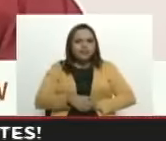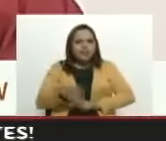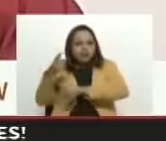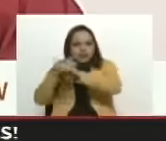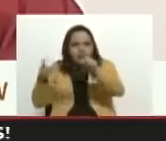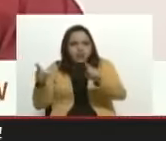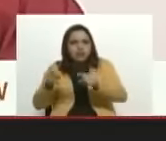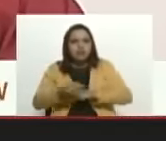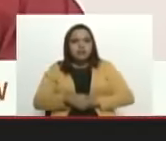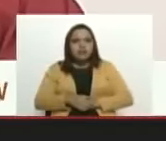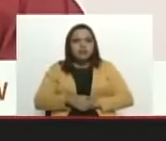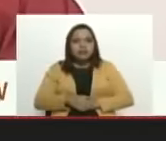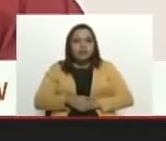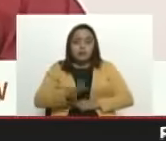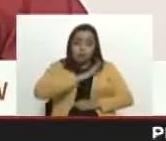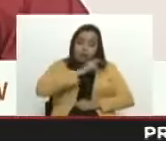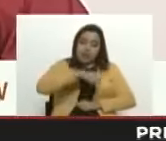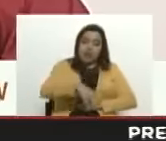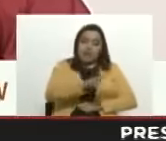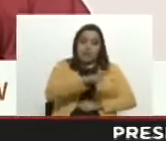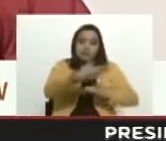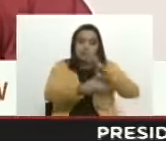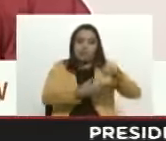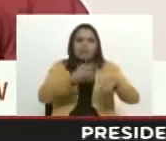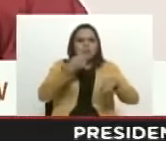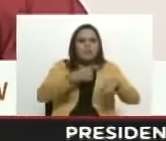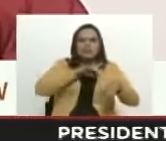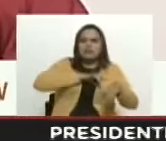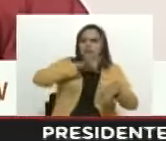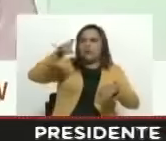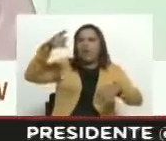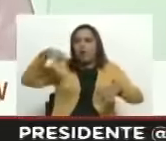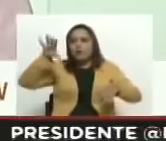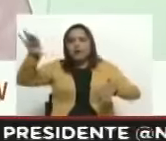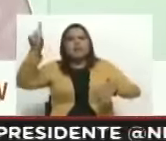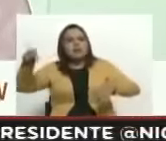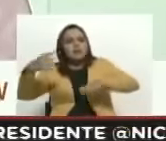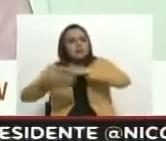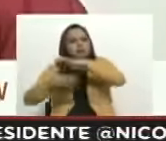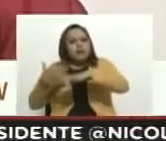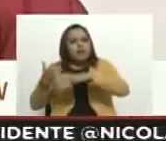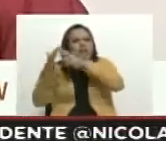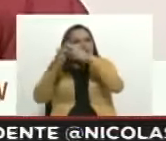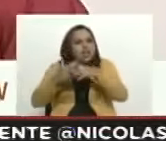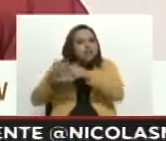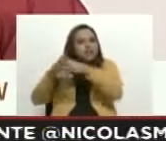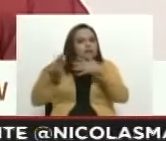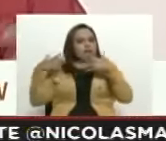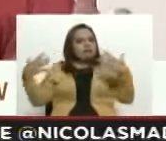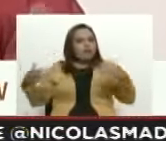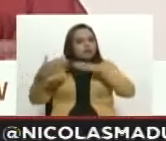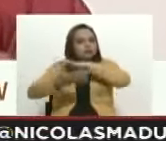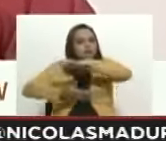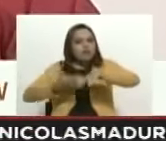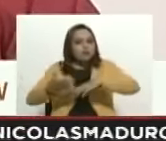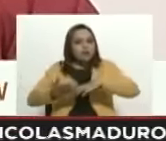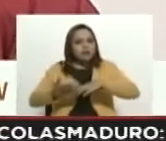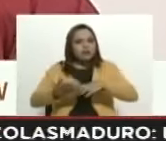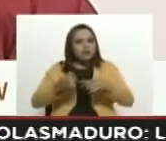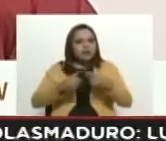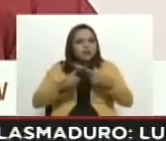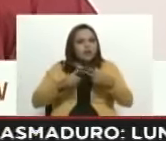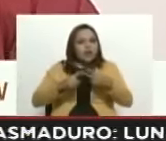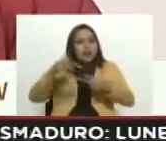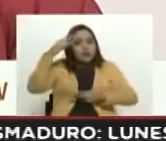pierde sus ciudadanos, pero también para el sitio donde ellos van. Estados Unidos tiene un gran problema. México es un país de